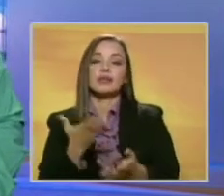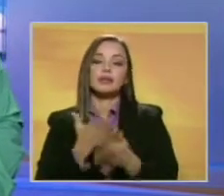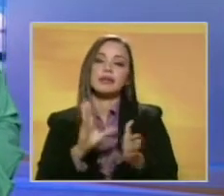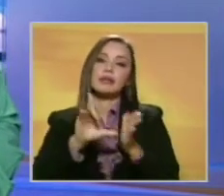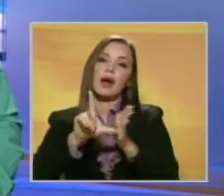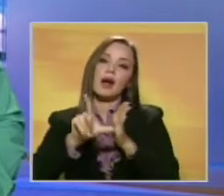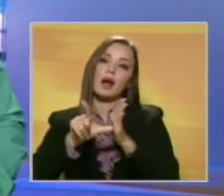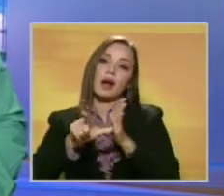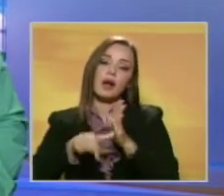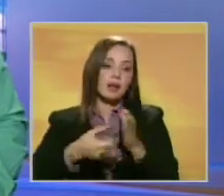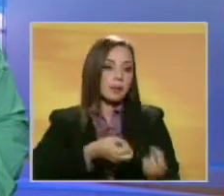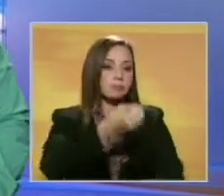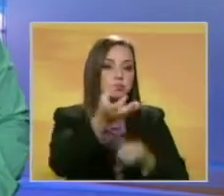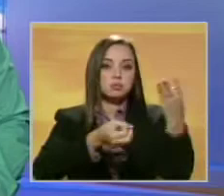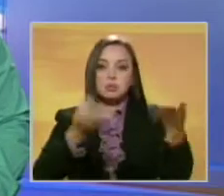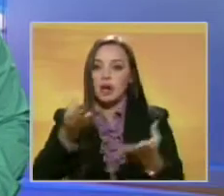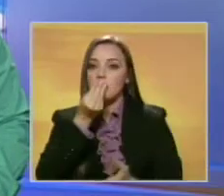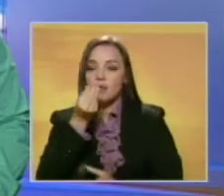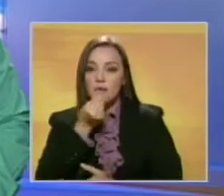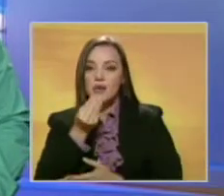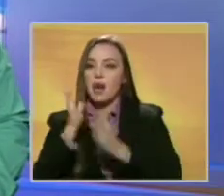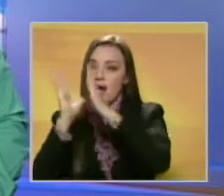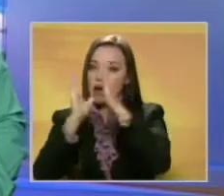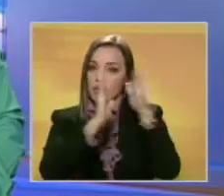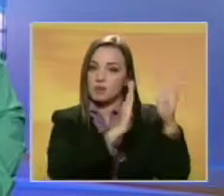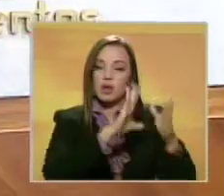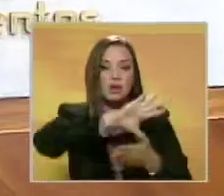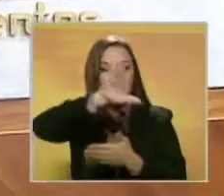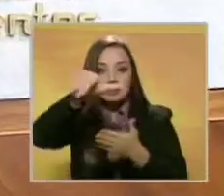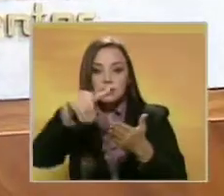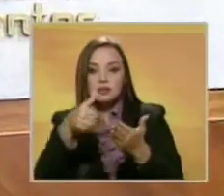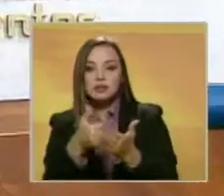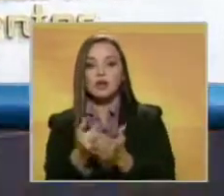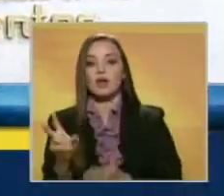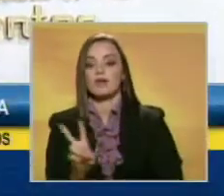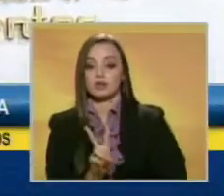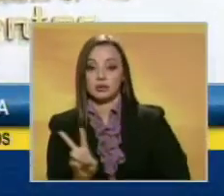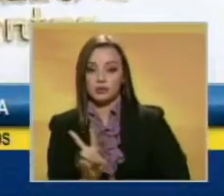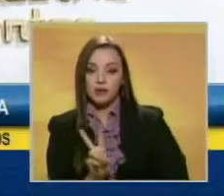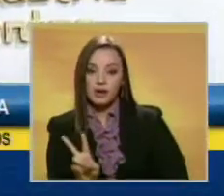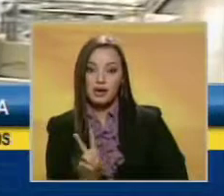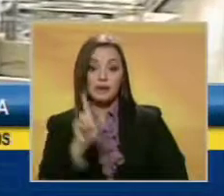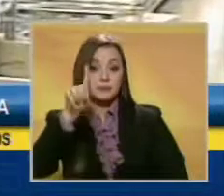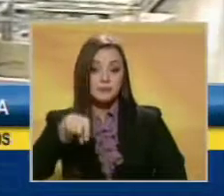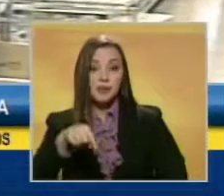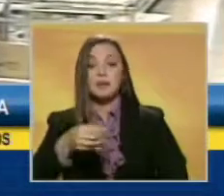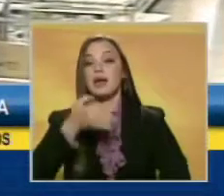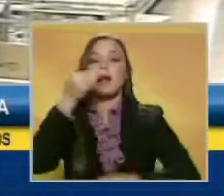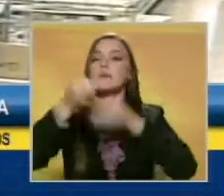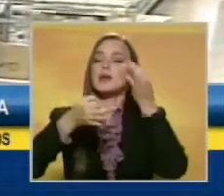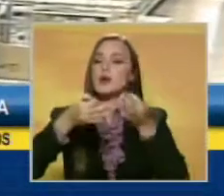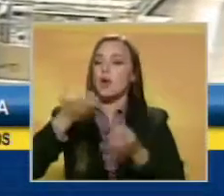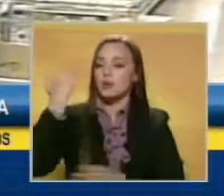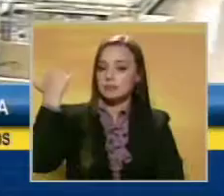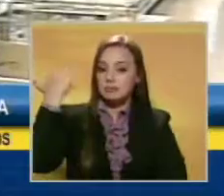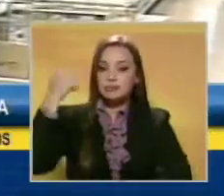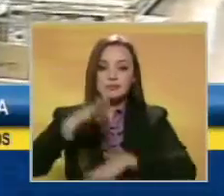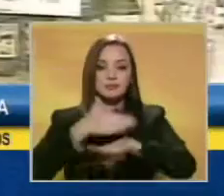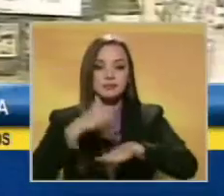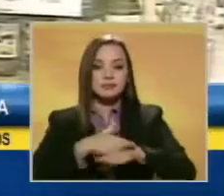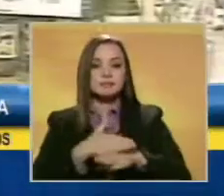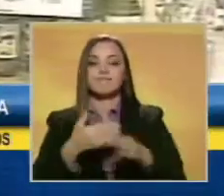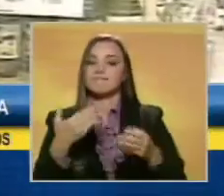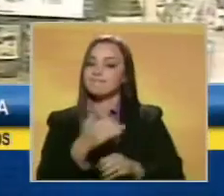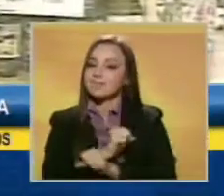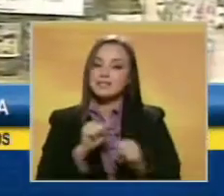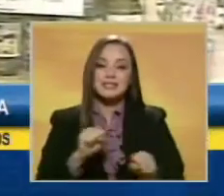en el despacho de productos alimenticios a los comercios de todo el país. El gremio industrial explicó que desde el pasado jueves se han venido presentando fallas para